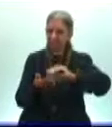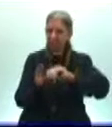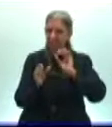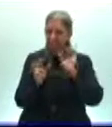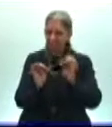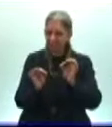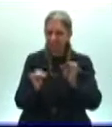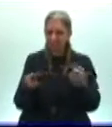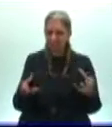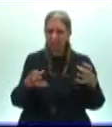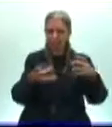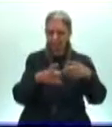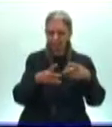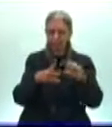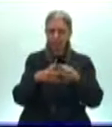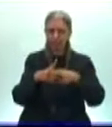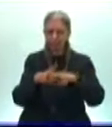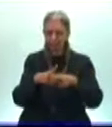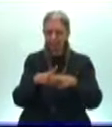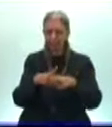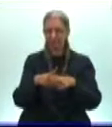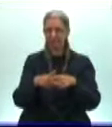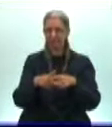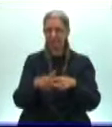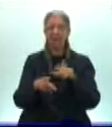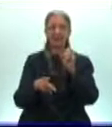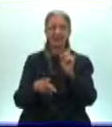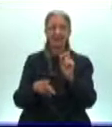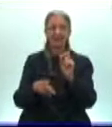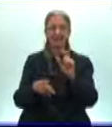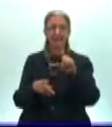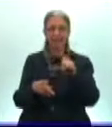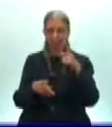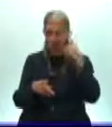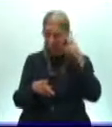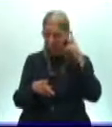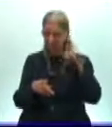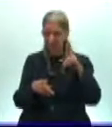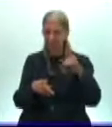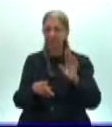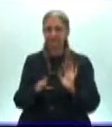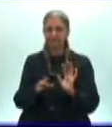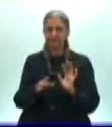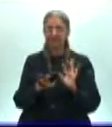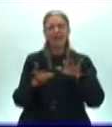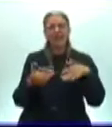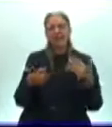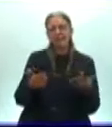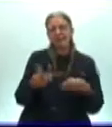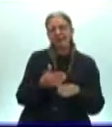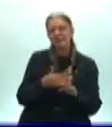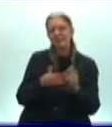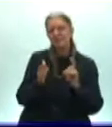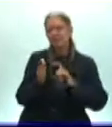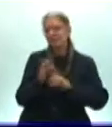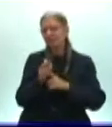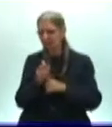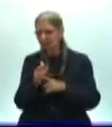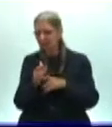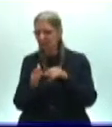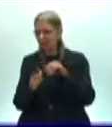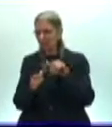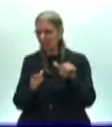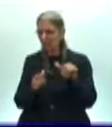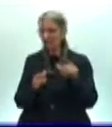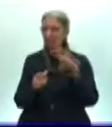mismo conjunto solución. Vamos a ver qué pasa con la multiplicación. Miren, aquí tenemos una